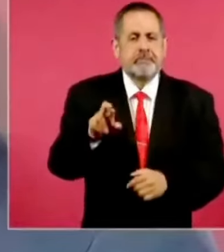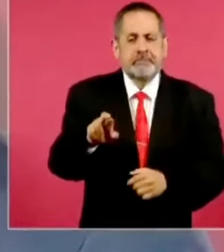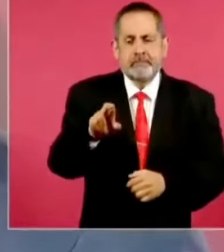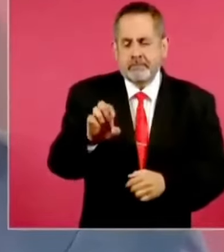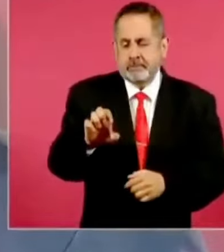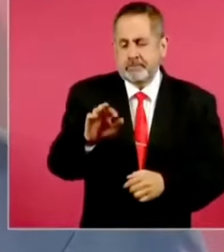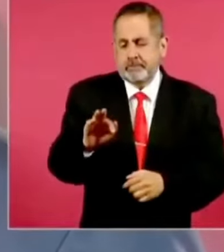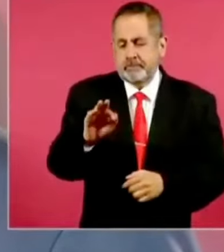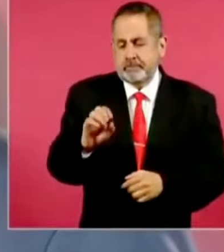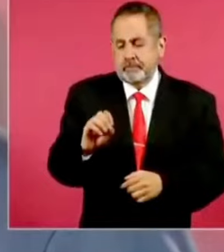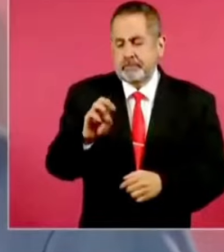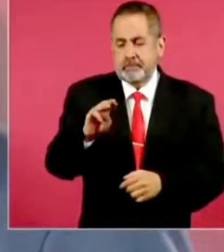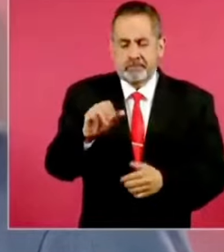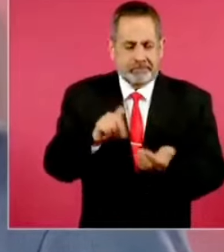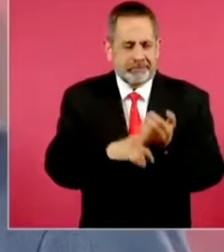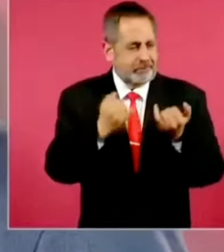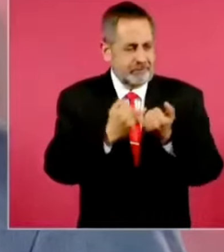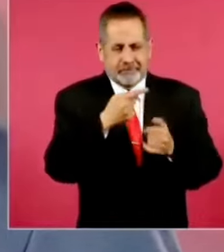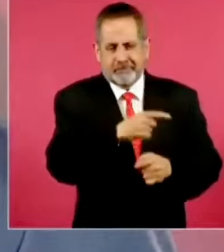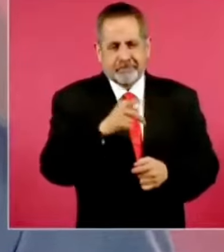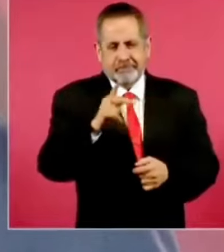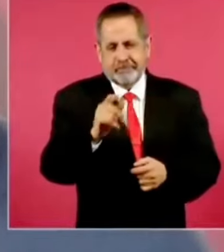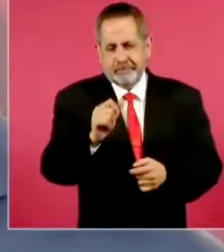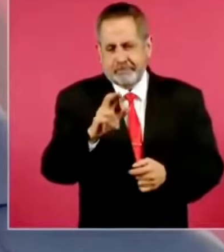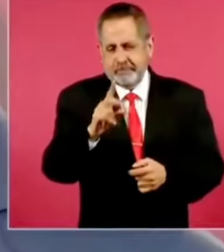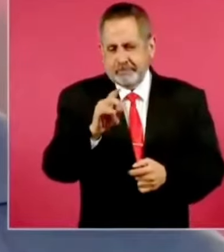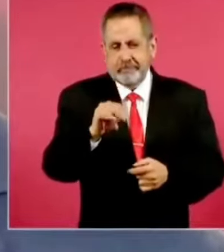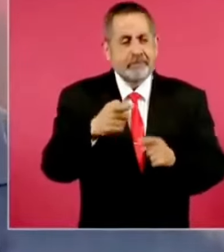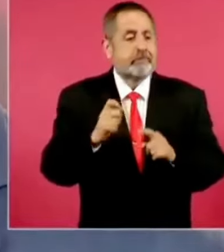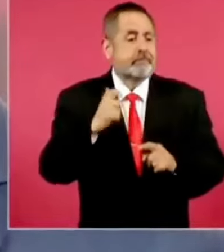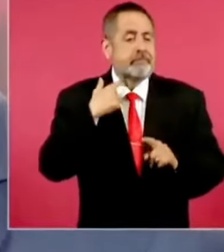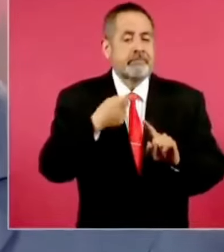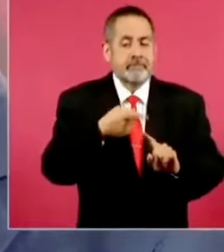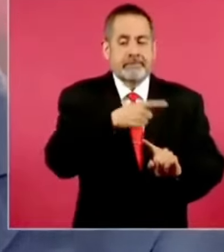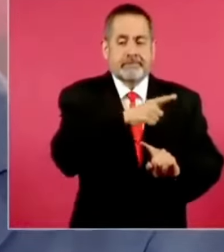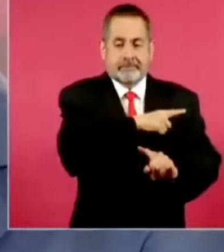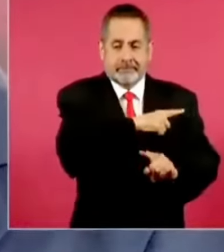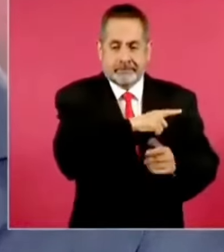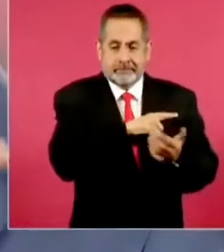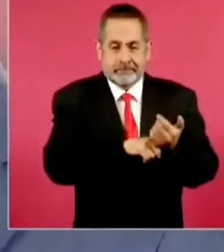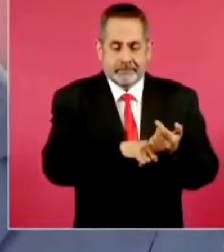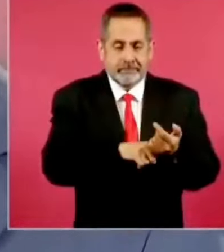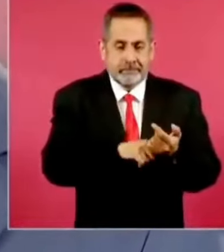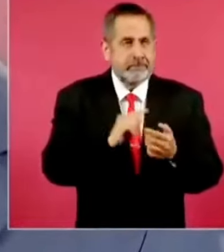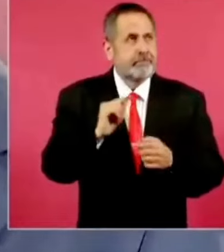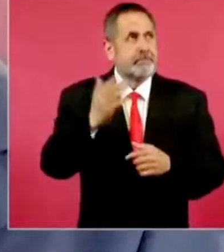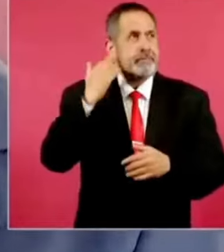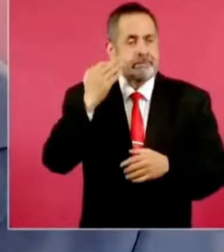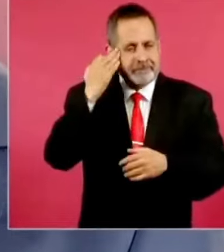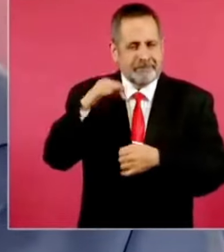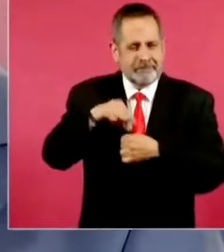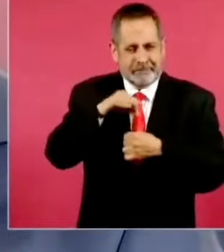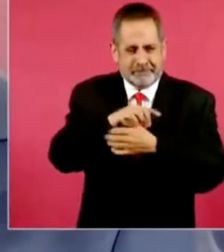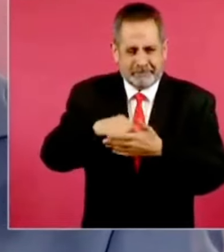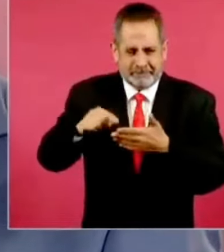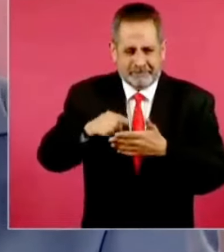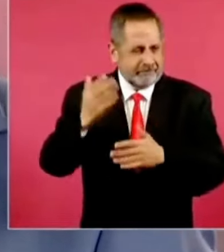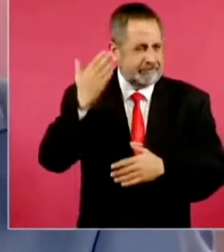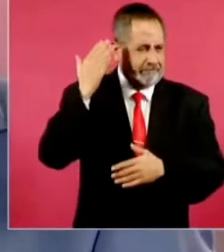así como Pardinas, el que estaba antes, en una elección pasada,